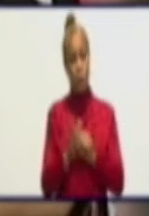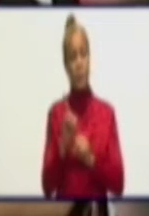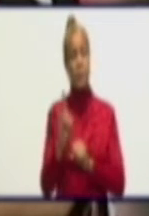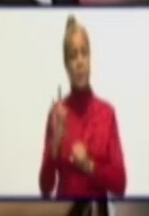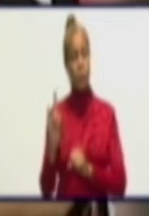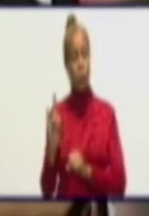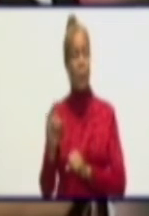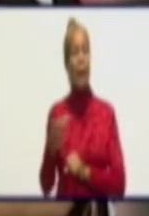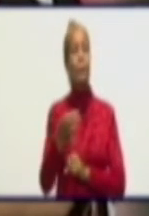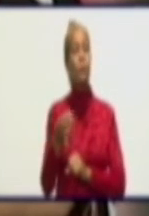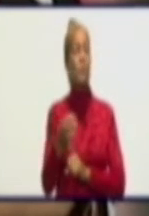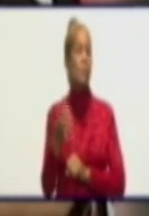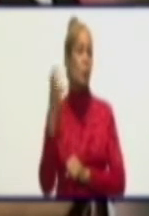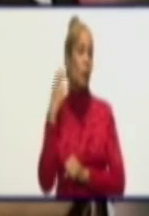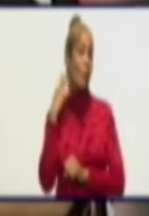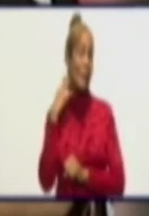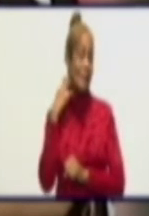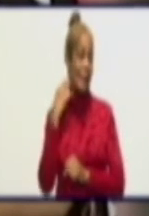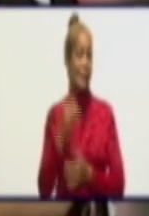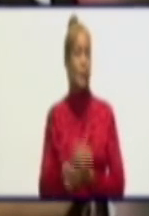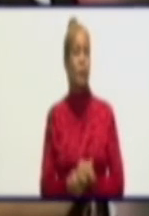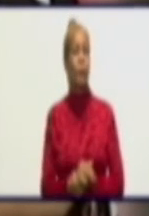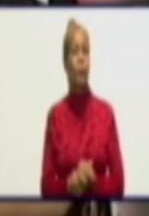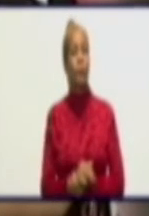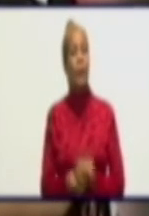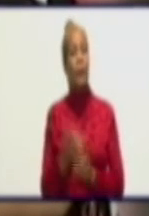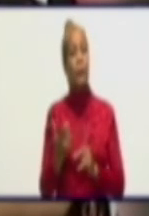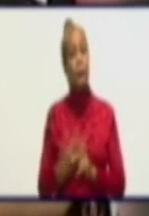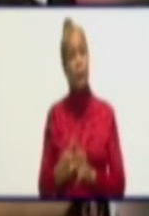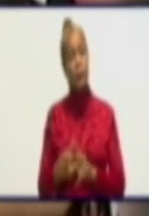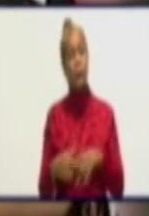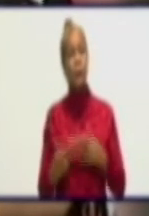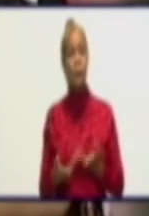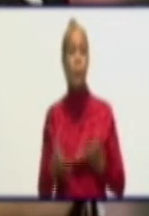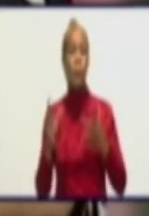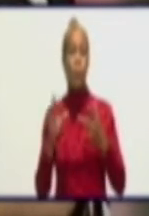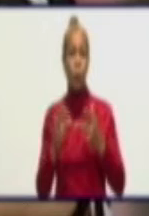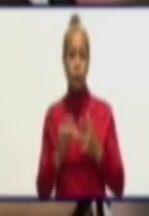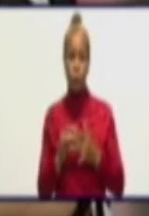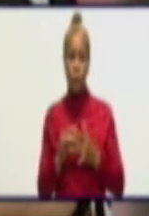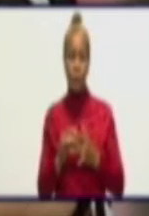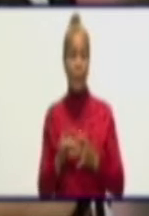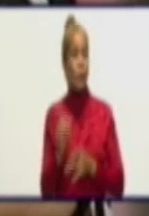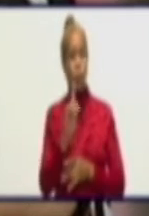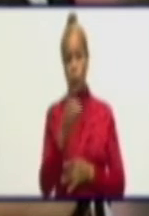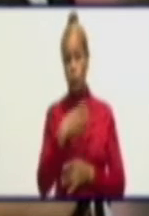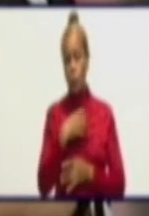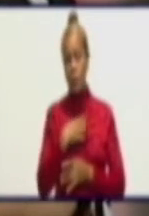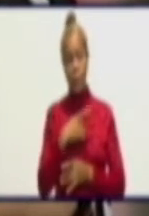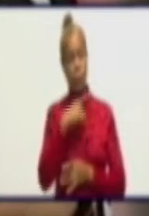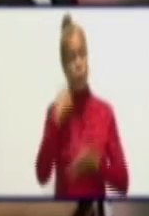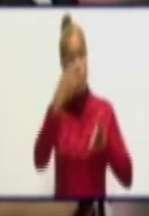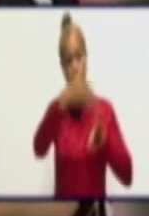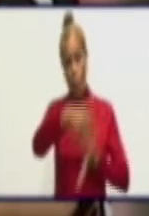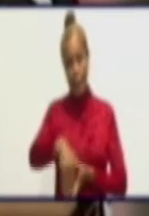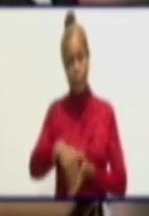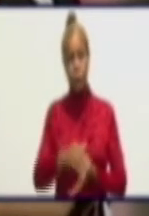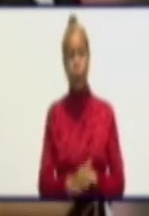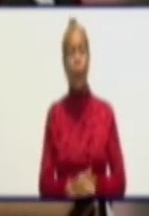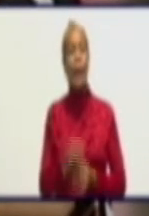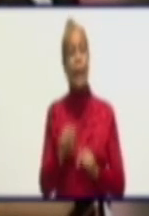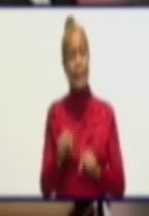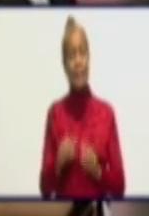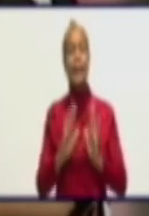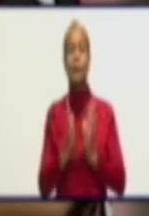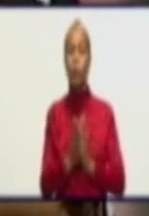Sánchez Manduley, crítico estable. Y bueno, afortunadamente tampoco tuvimos que lamentar ningún fallecido. Esa es hoy